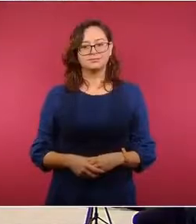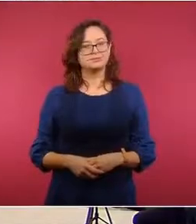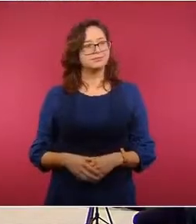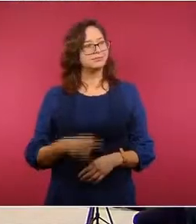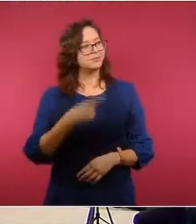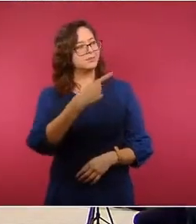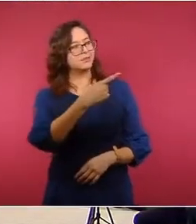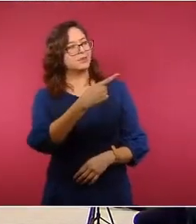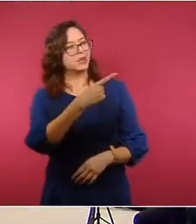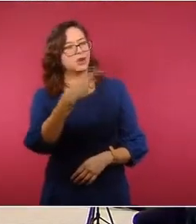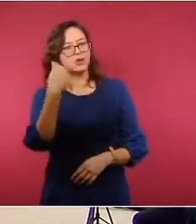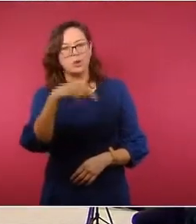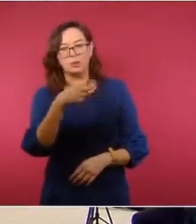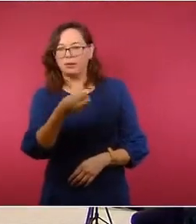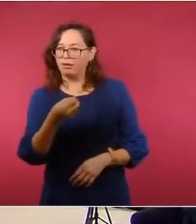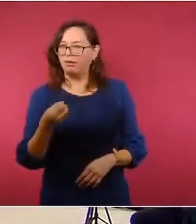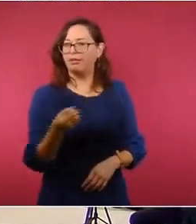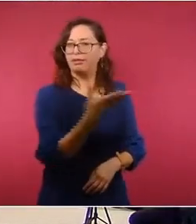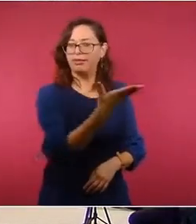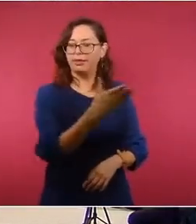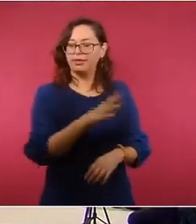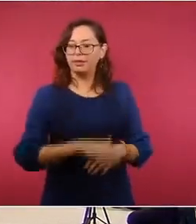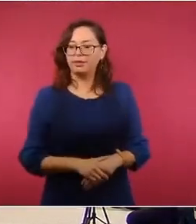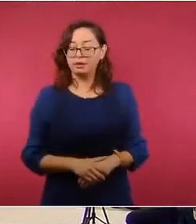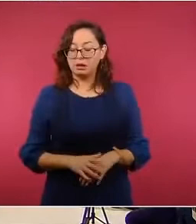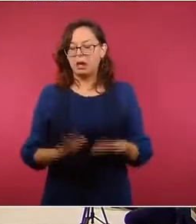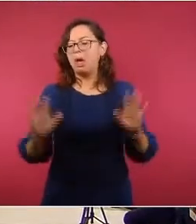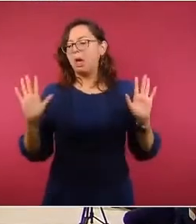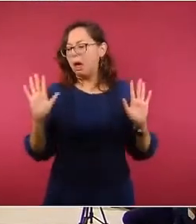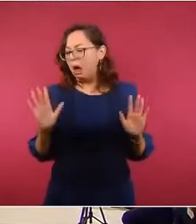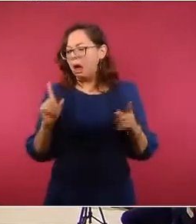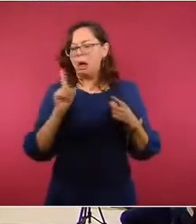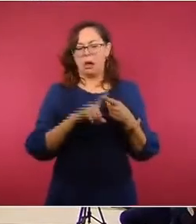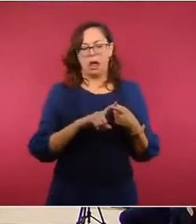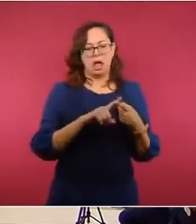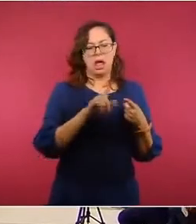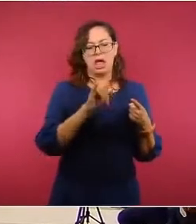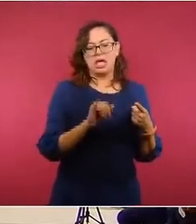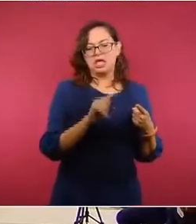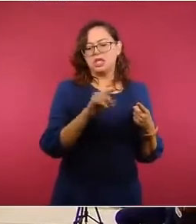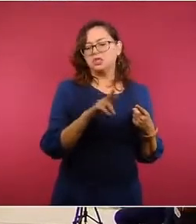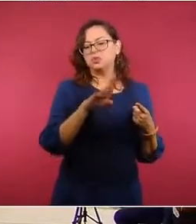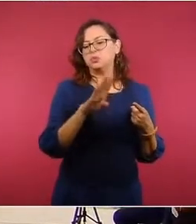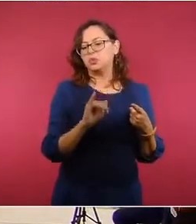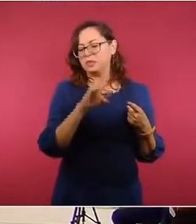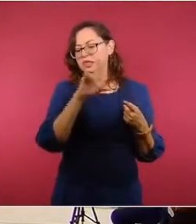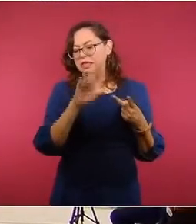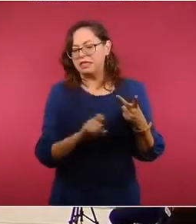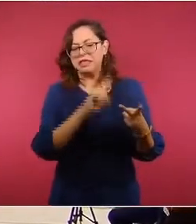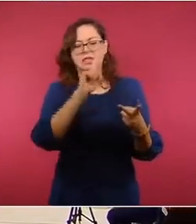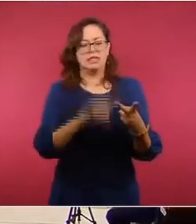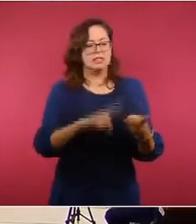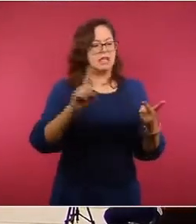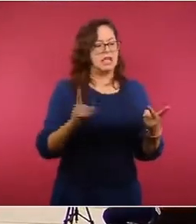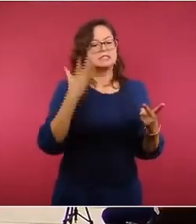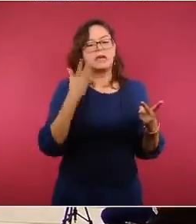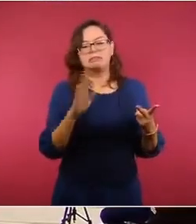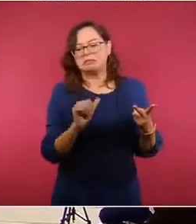si le hubiesen puesto Agustín de Iturbide, Antonio López de Santana, Porfirio